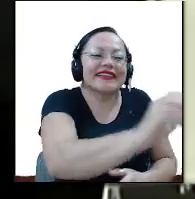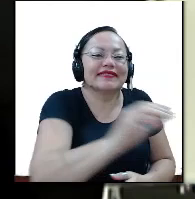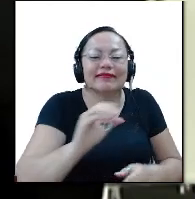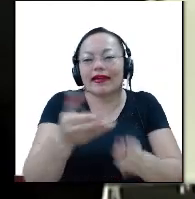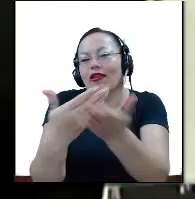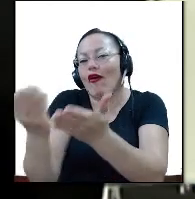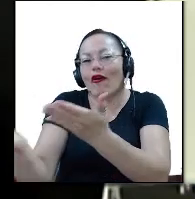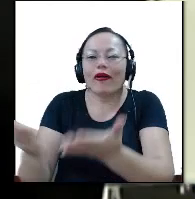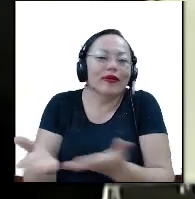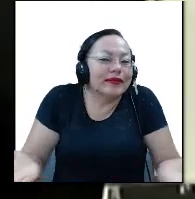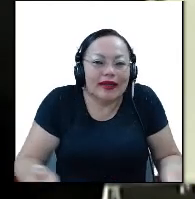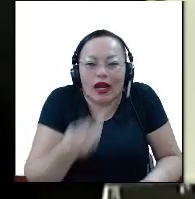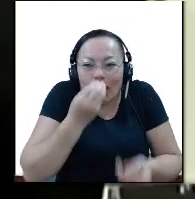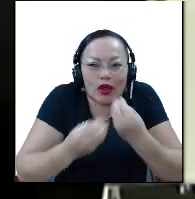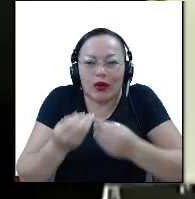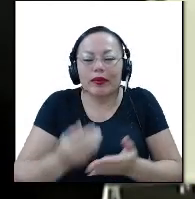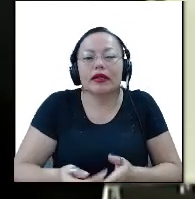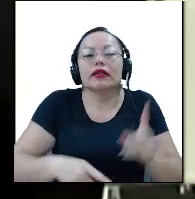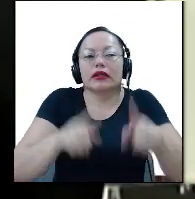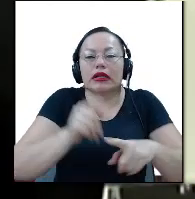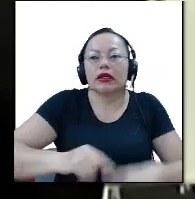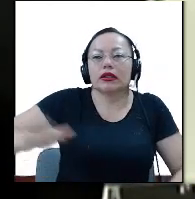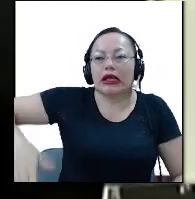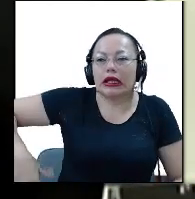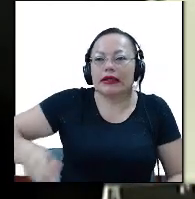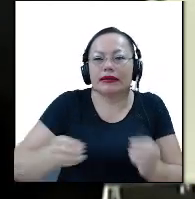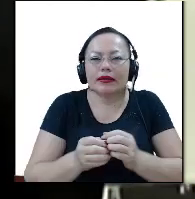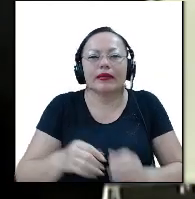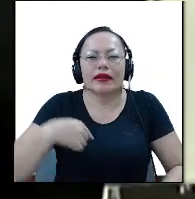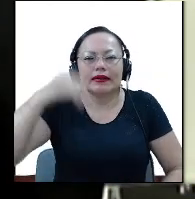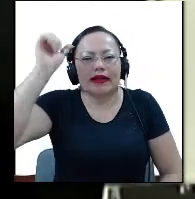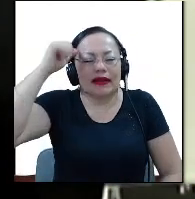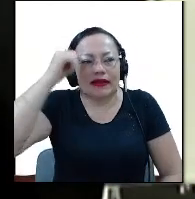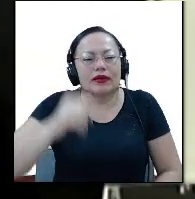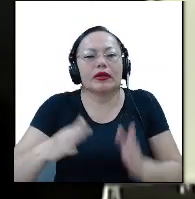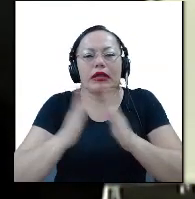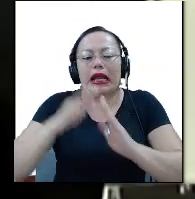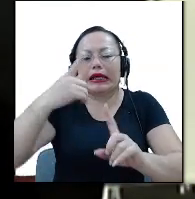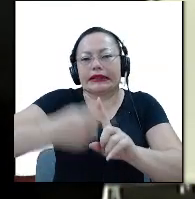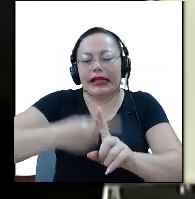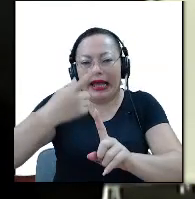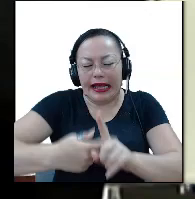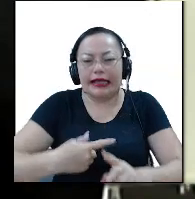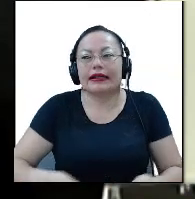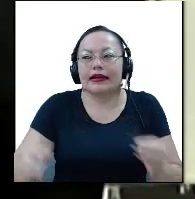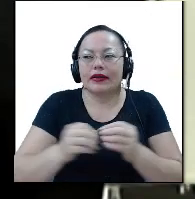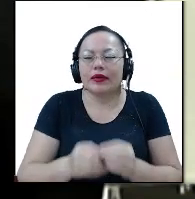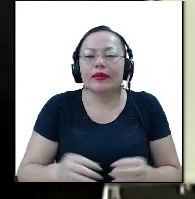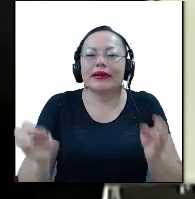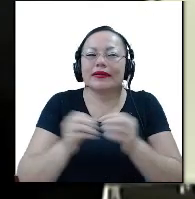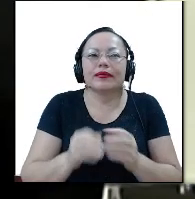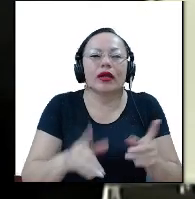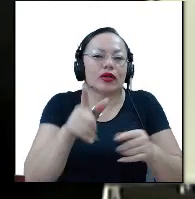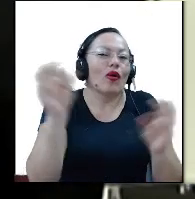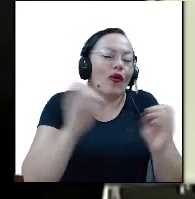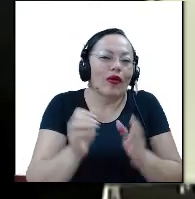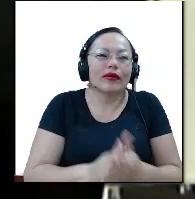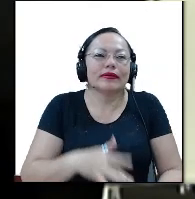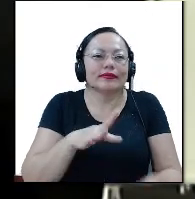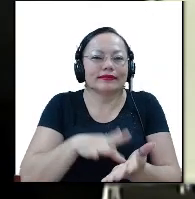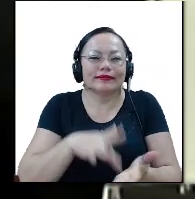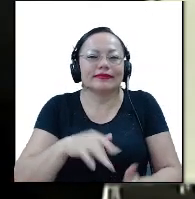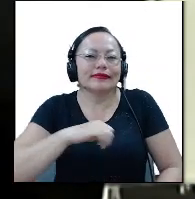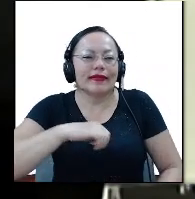empezarían a quedar retrasados en todo. Llegue a un acuerdo con el dueño de la casa o con la inmobiliaria donde usted